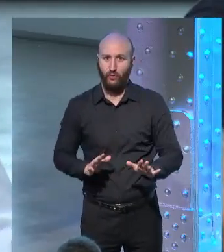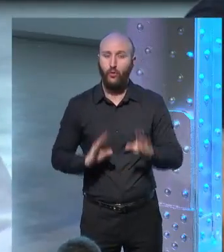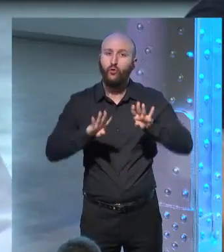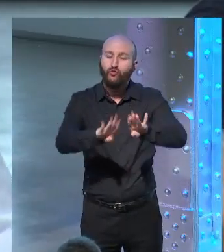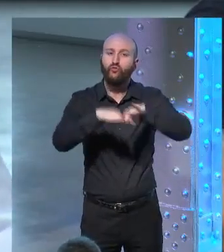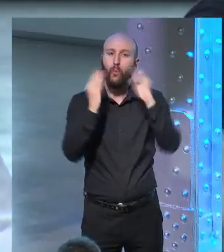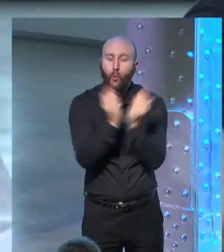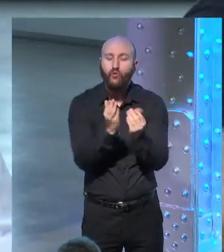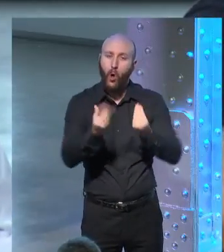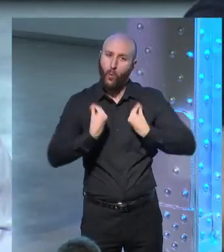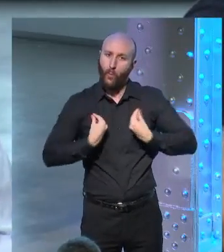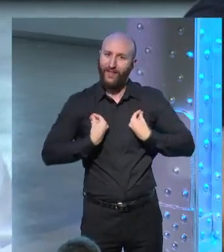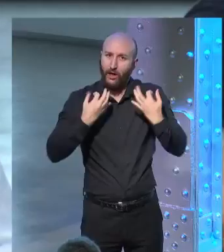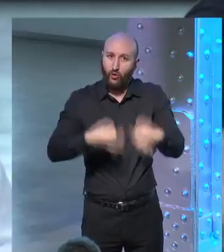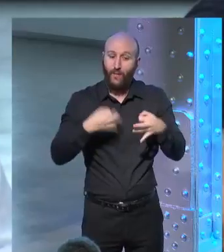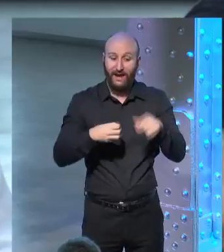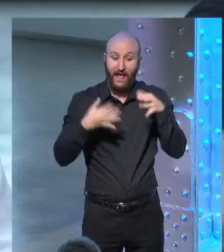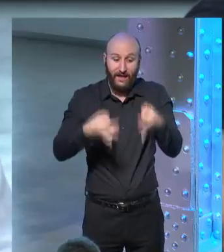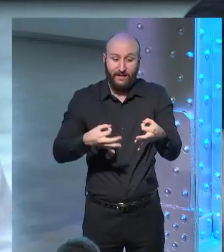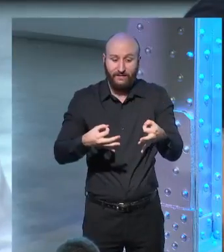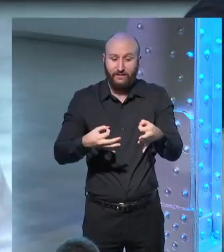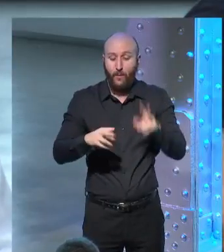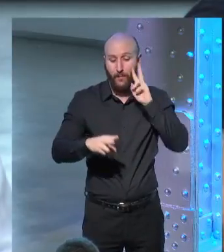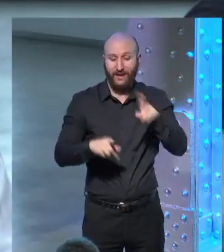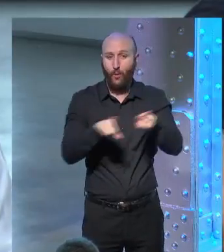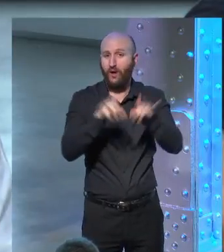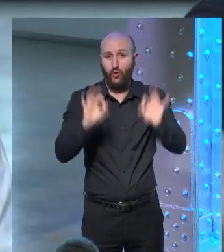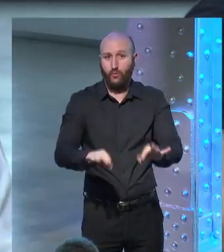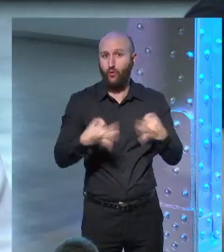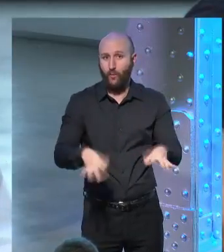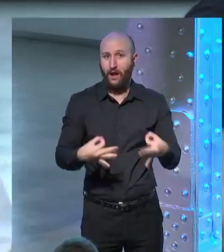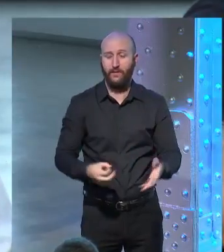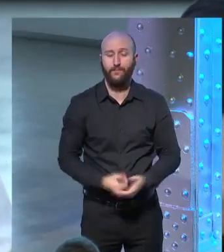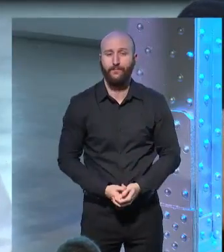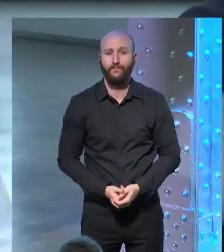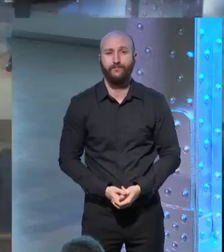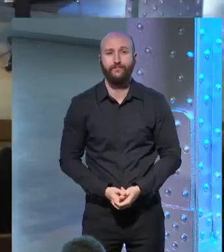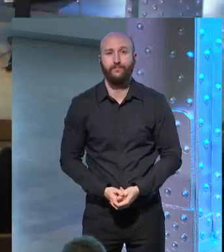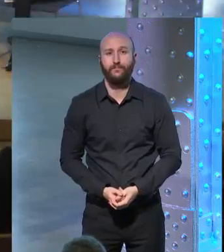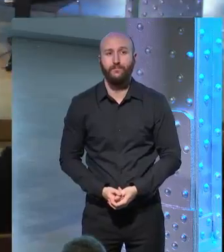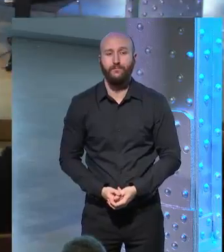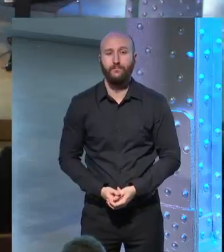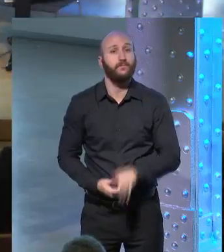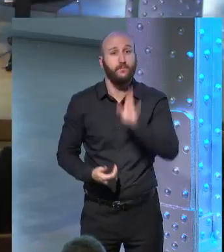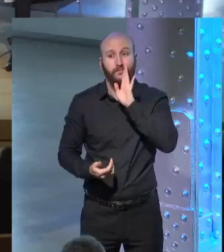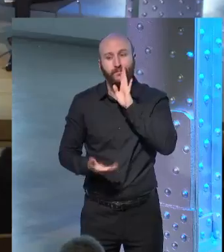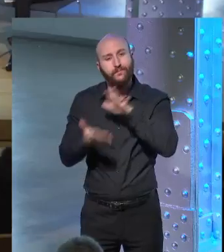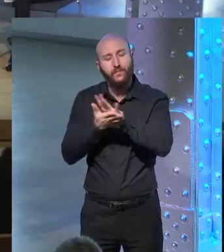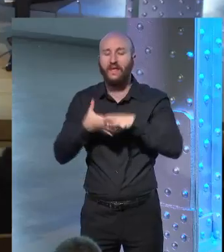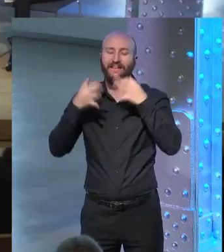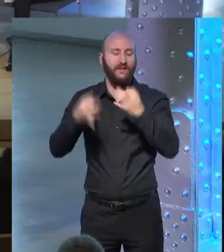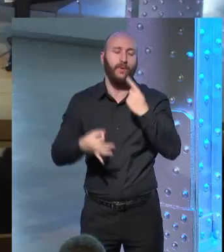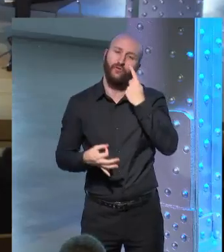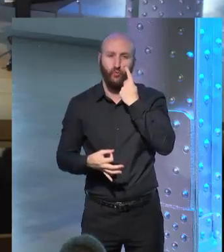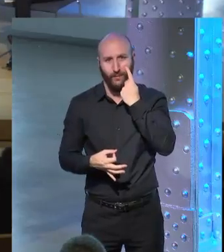y tiene que estar ahí de una manera totalmente normal. Supongo que es un poco lo que decís, siempre supervisión. Al